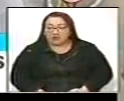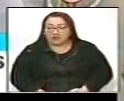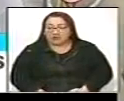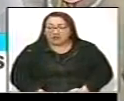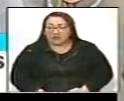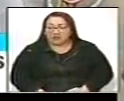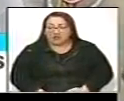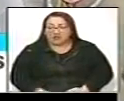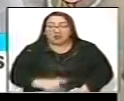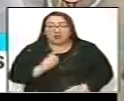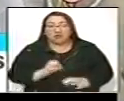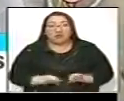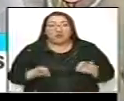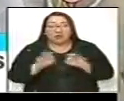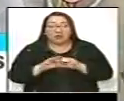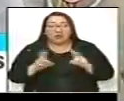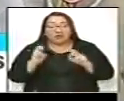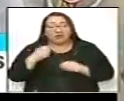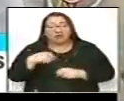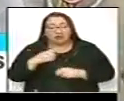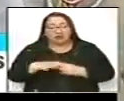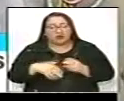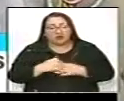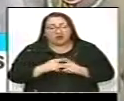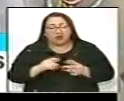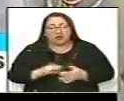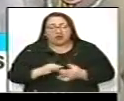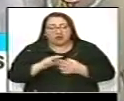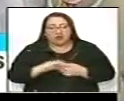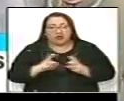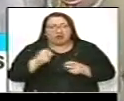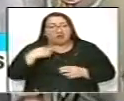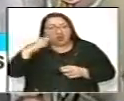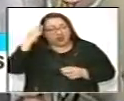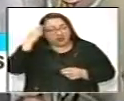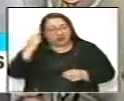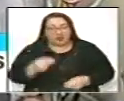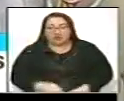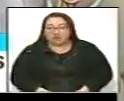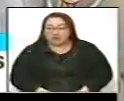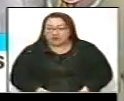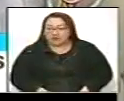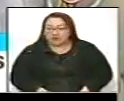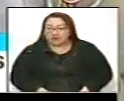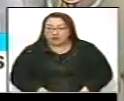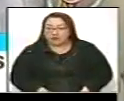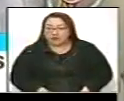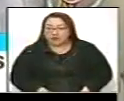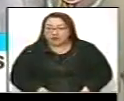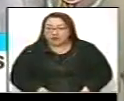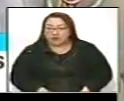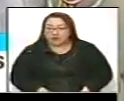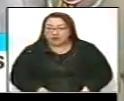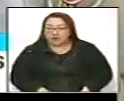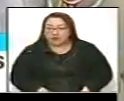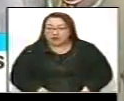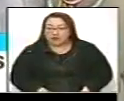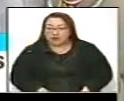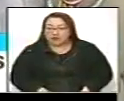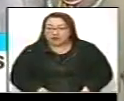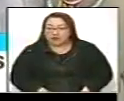significativo desde el punto de vista social, pero en particular desde el punto de vista político. Creo además de